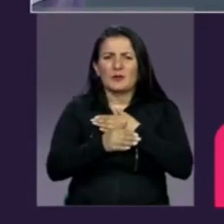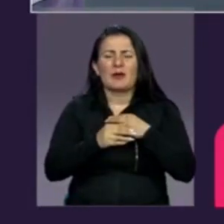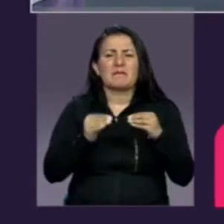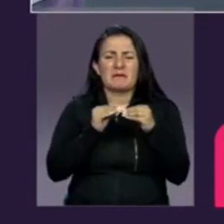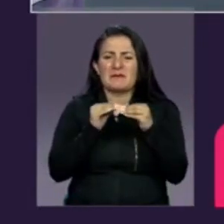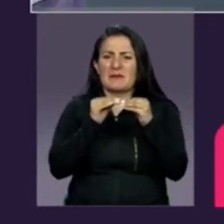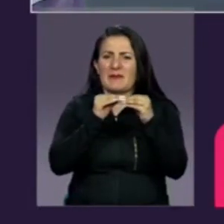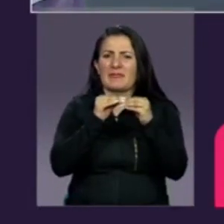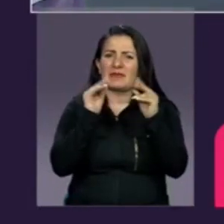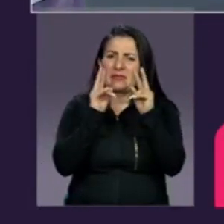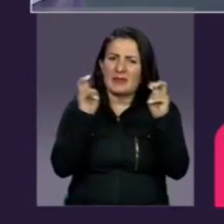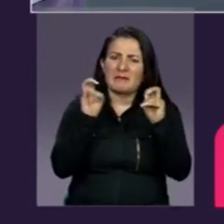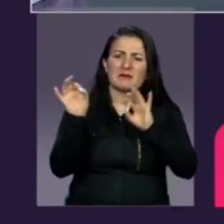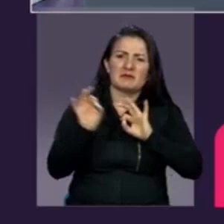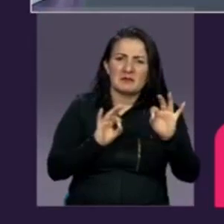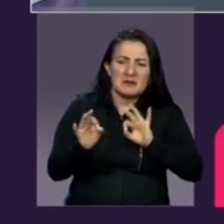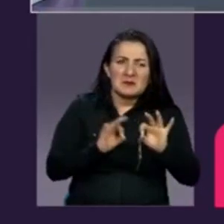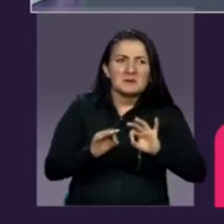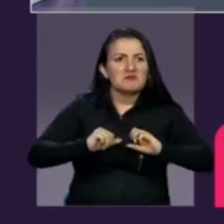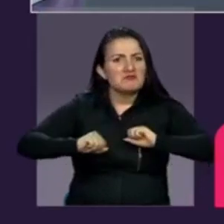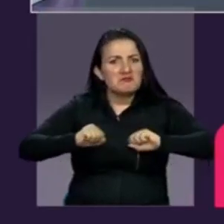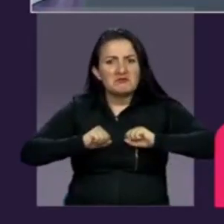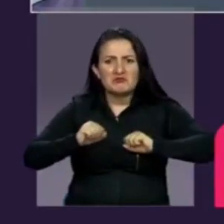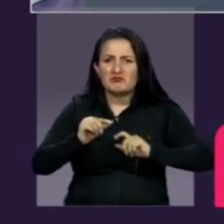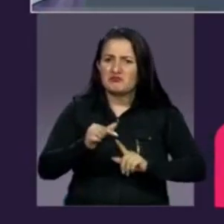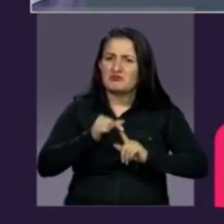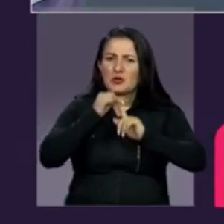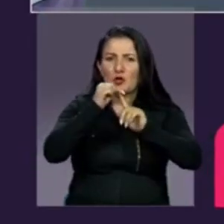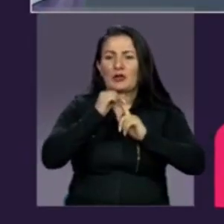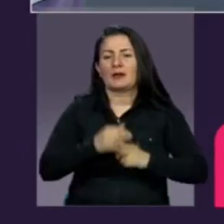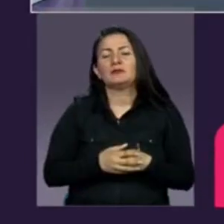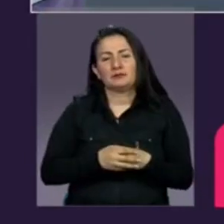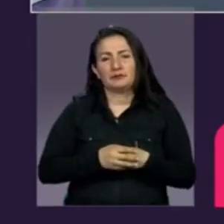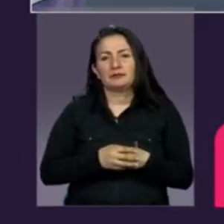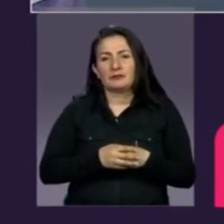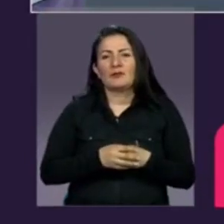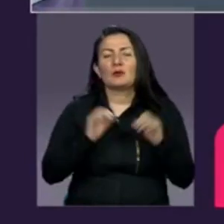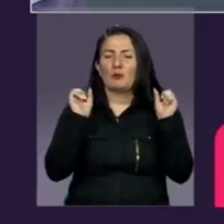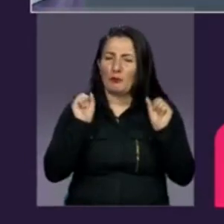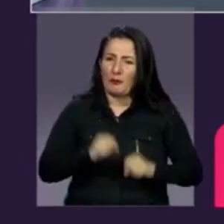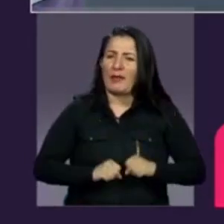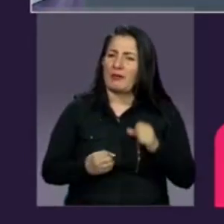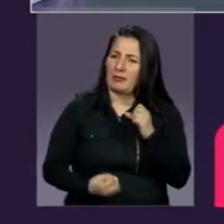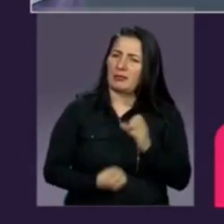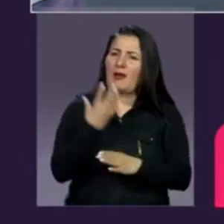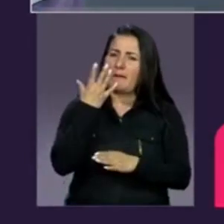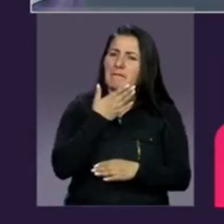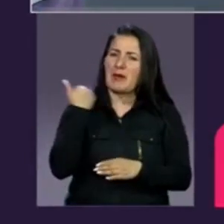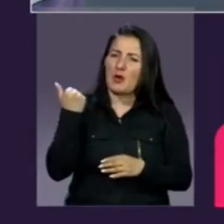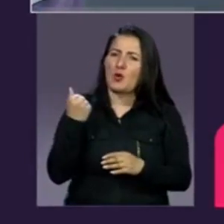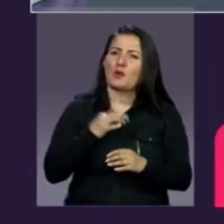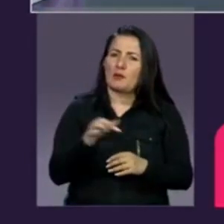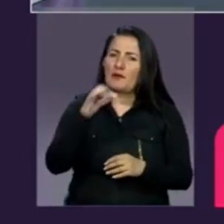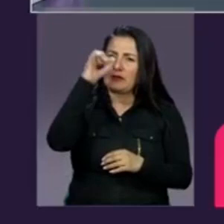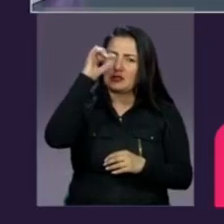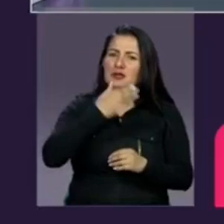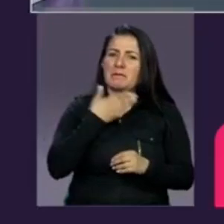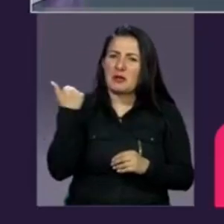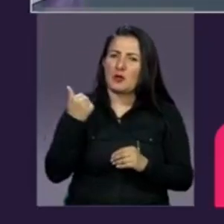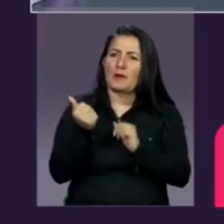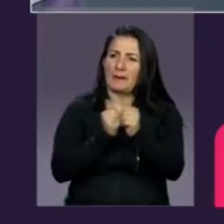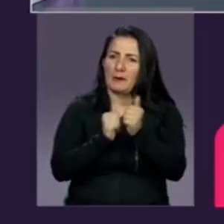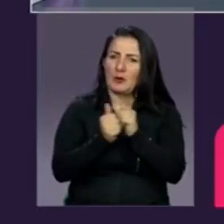tema de la preparación sea casi que una prioridad y así se puedan generar mejores profesionales y mejores